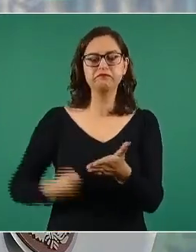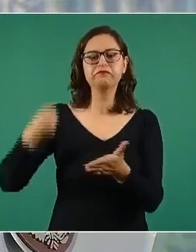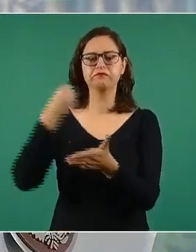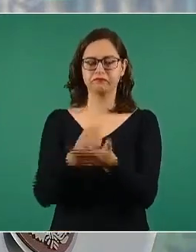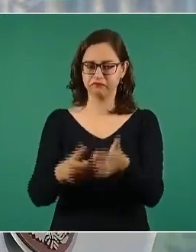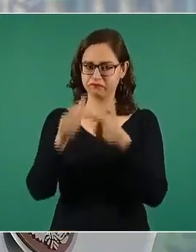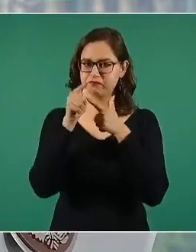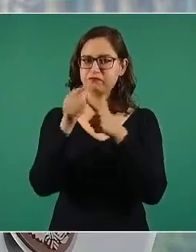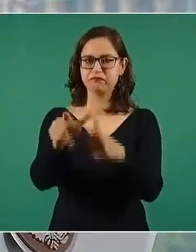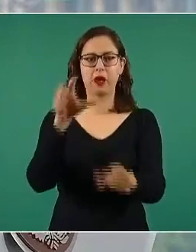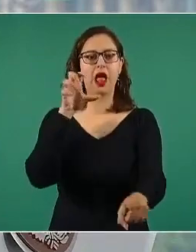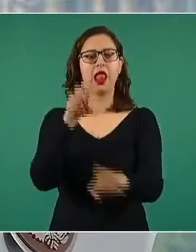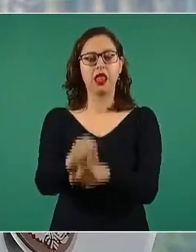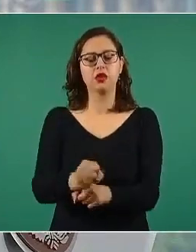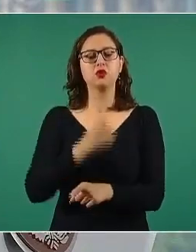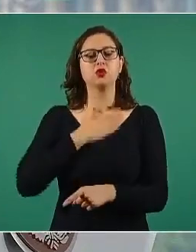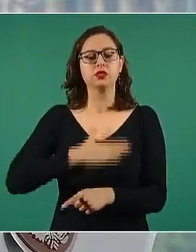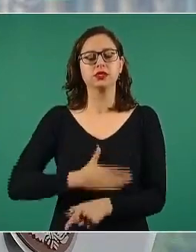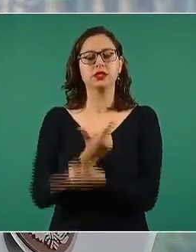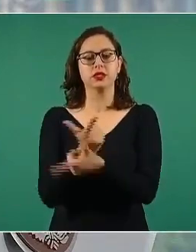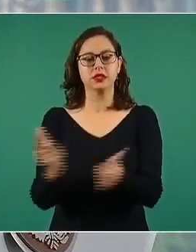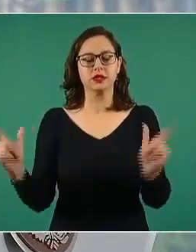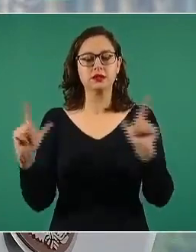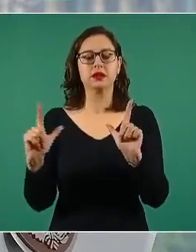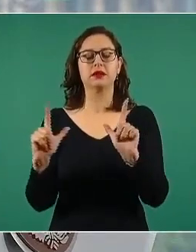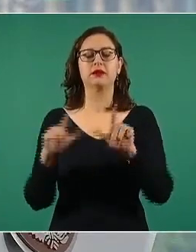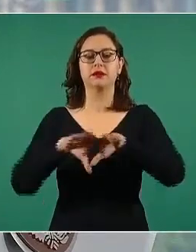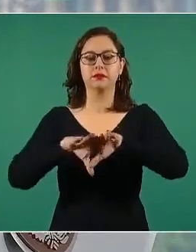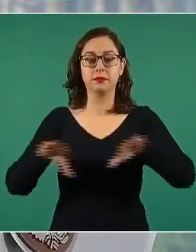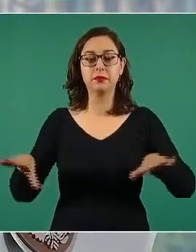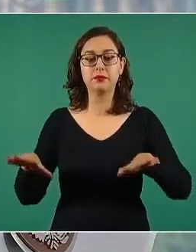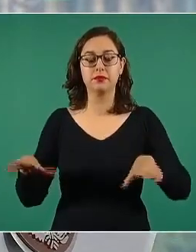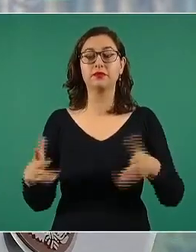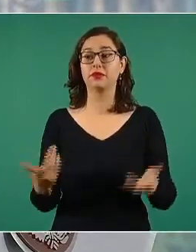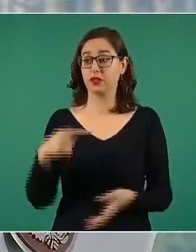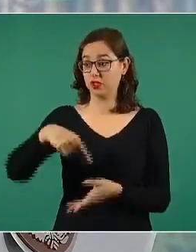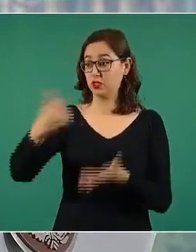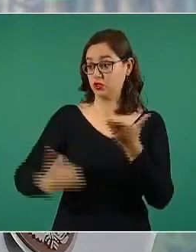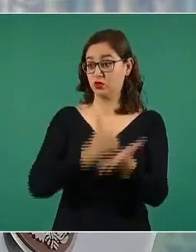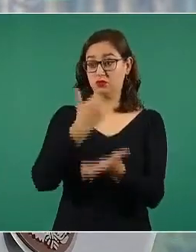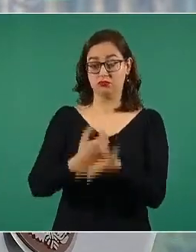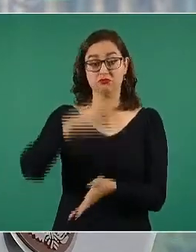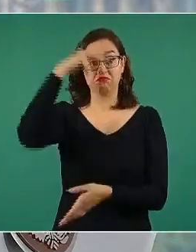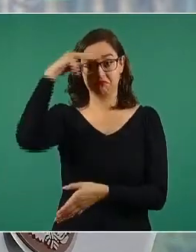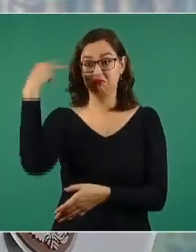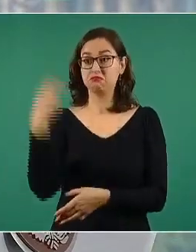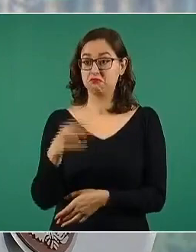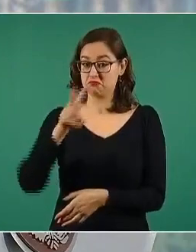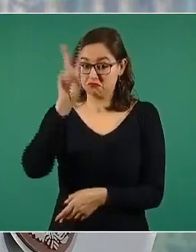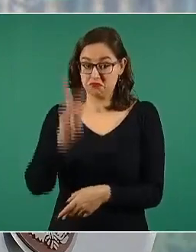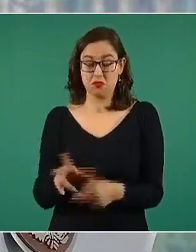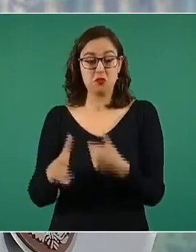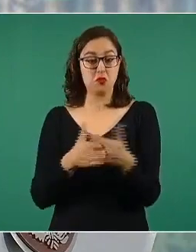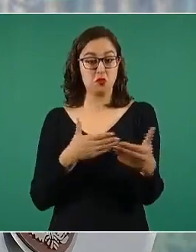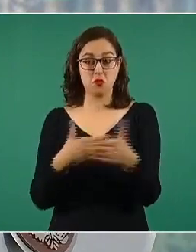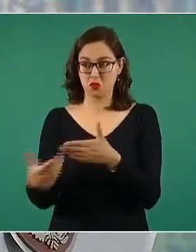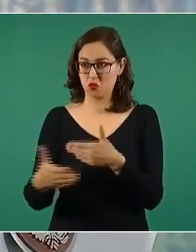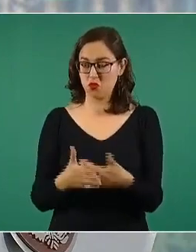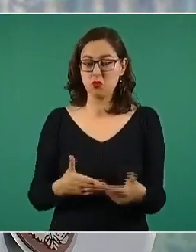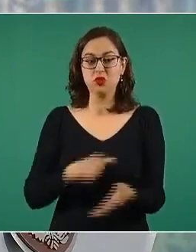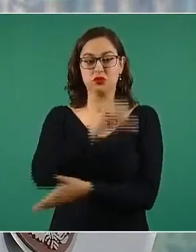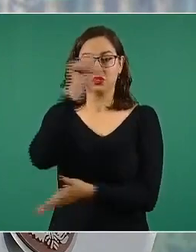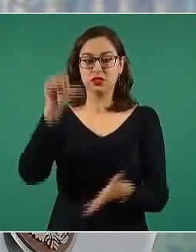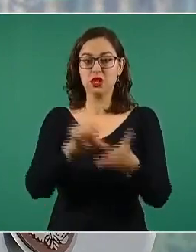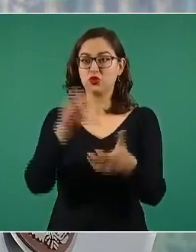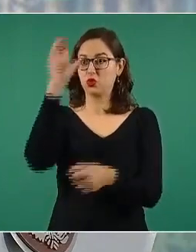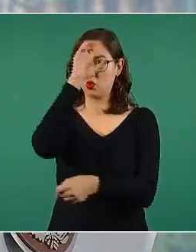libertad y la igualdad. Por ello, nuestra ciudad es progresista, es centro cultural de México,